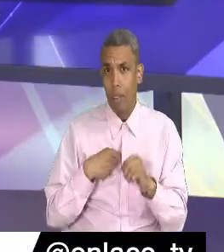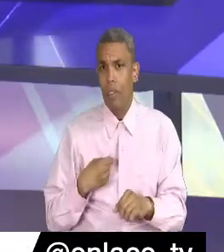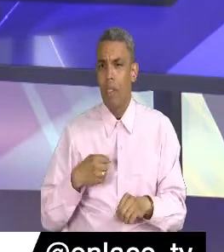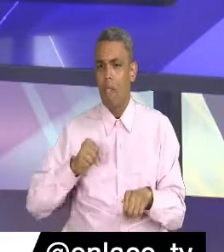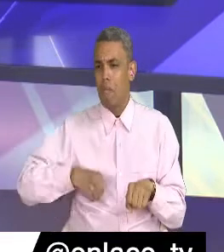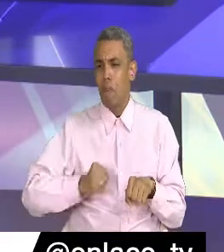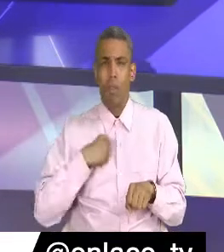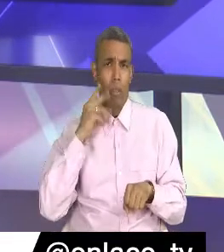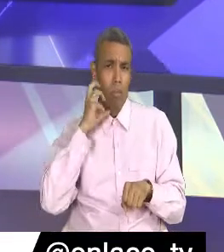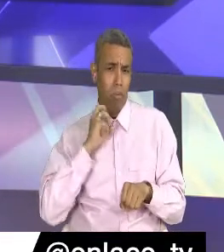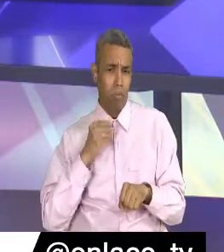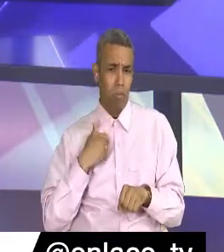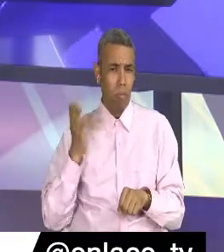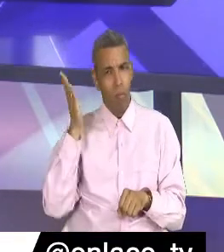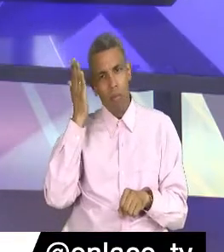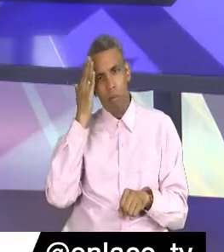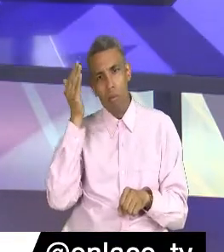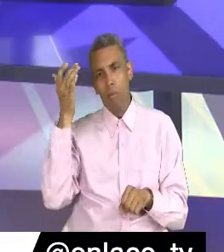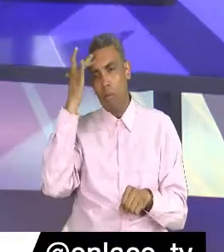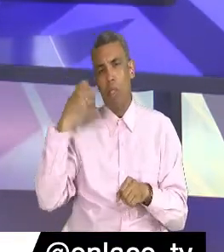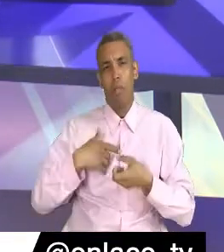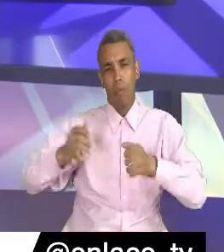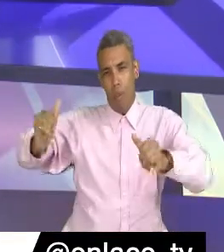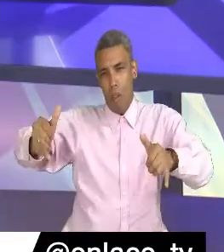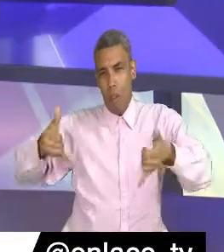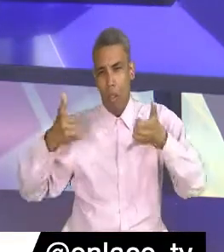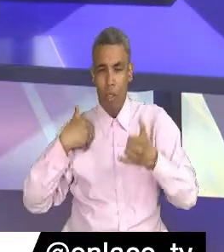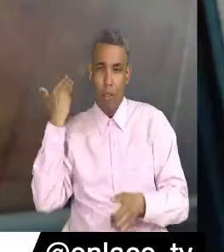hizo pasar por dueño de un reconocido restaurante en la ciudad.